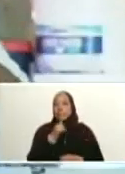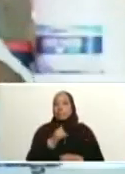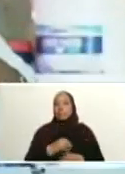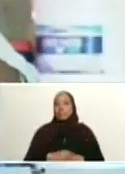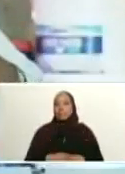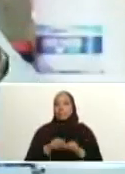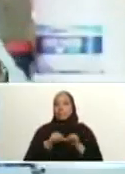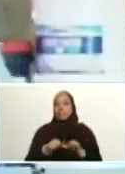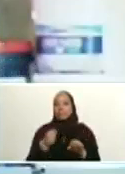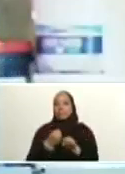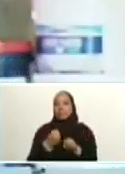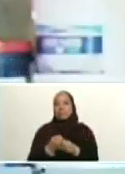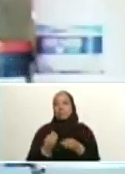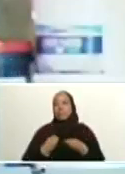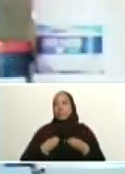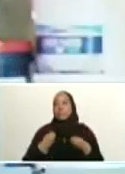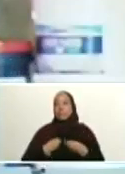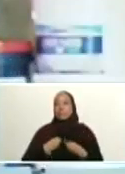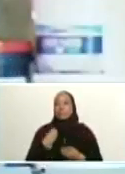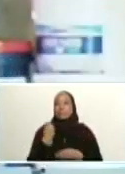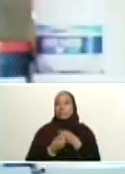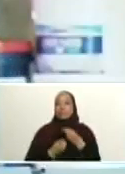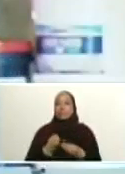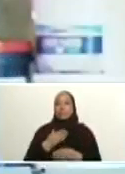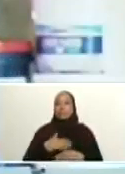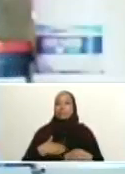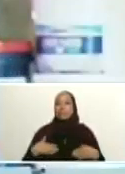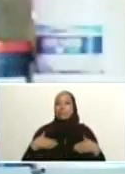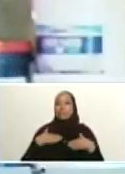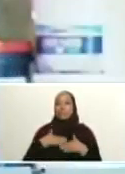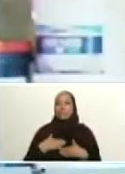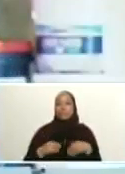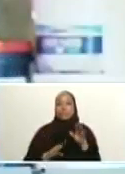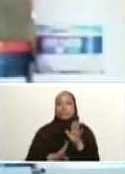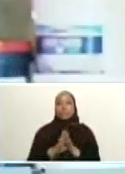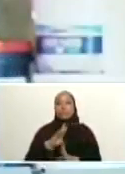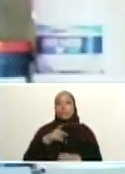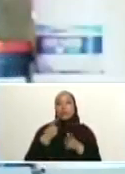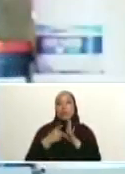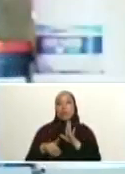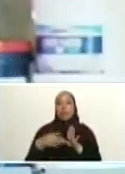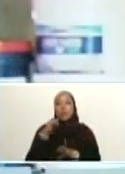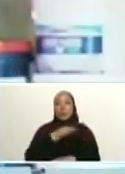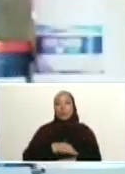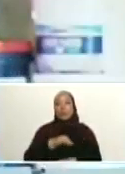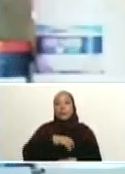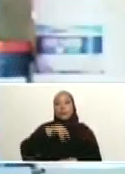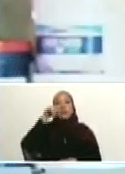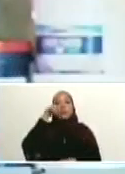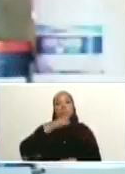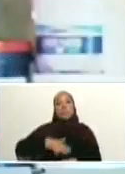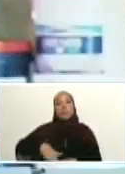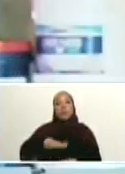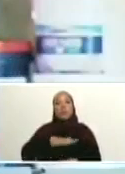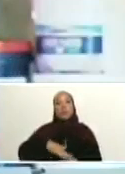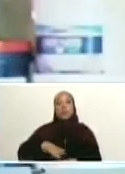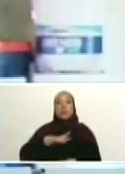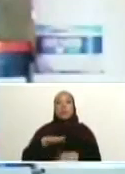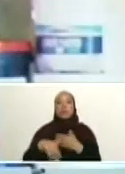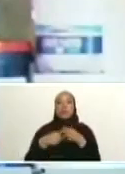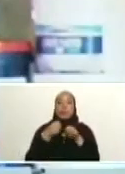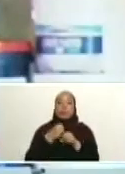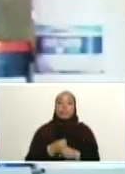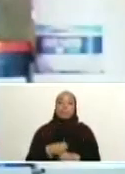Seguir construyendo viviendas para el pueblo. Seguir avanzando en los derechos sociales del pueblo. El estado